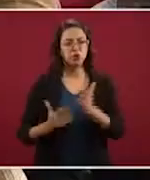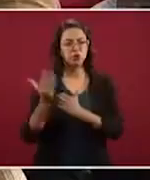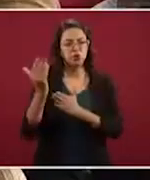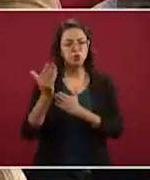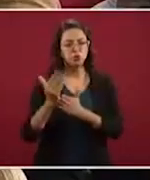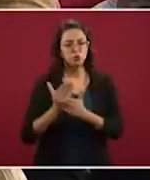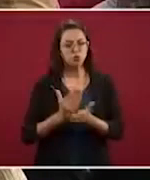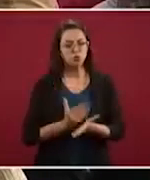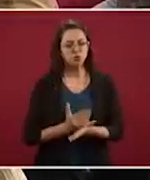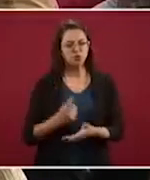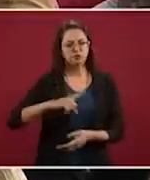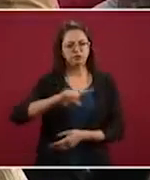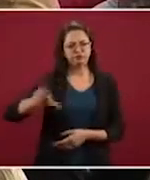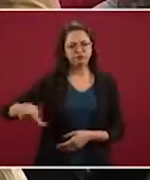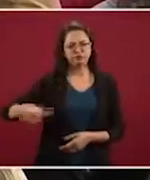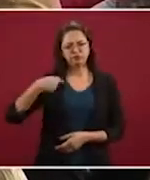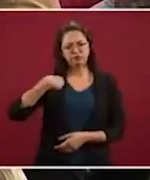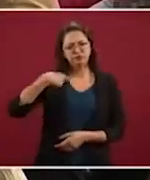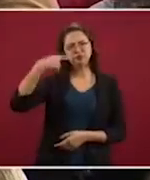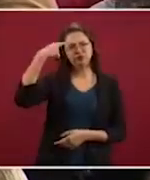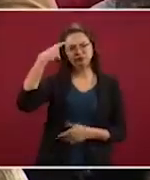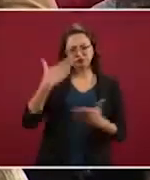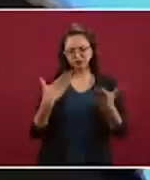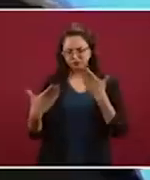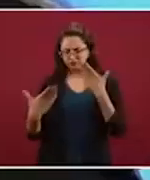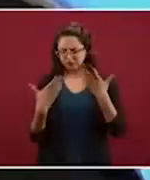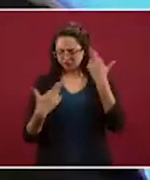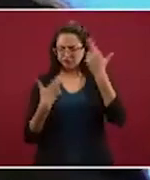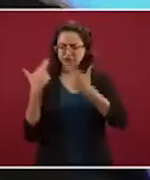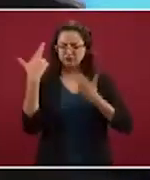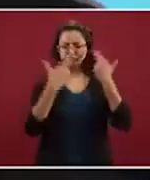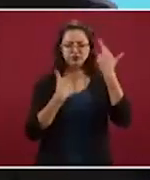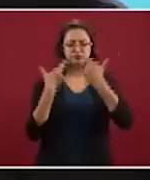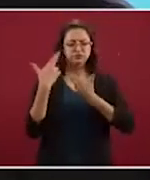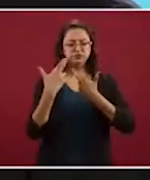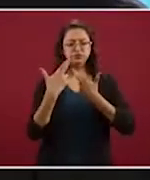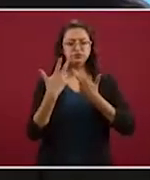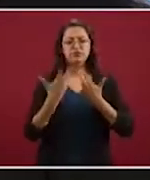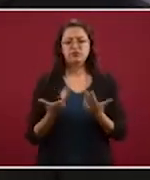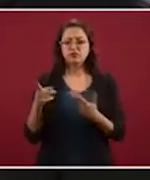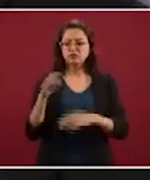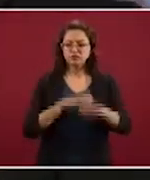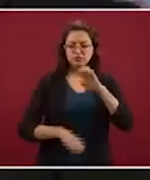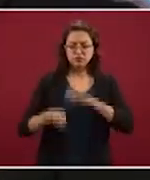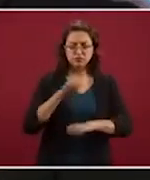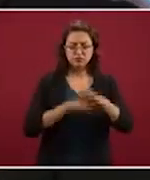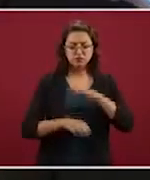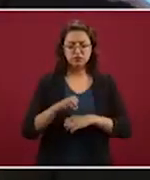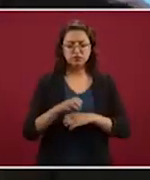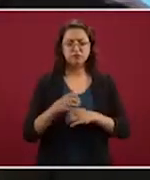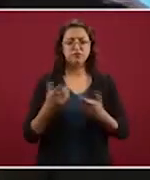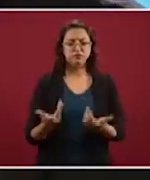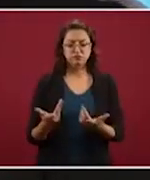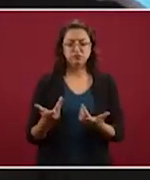que, analizando la dinámica de esta empresa en